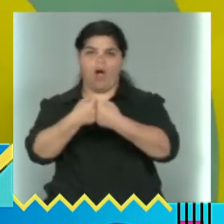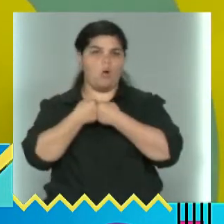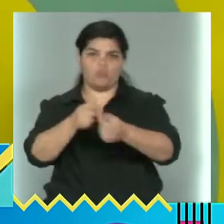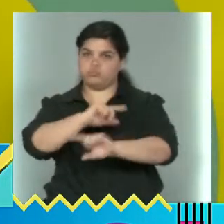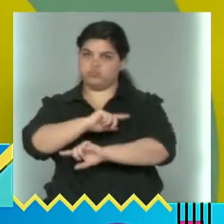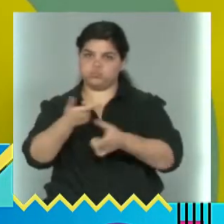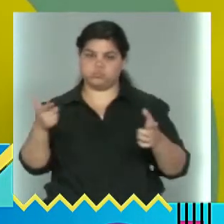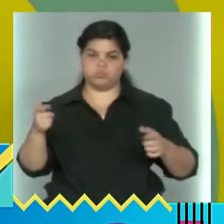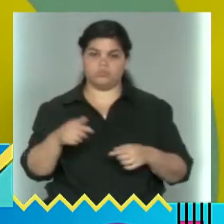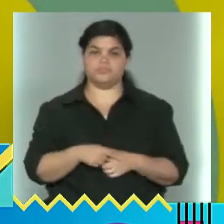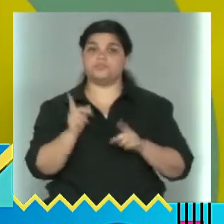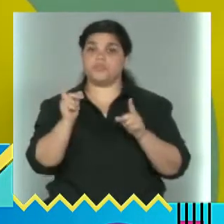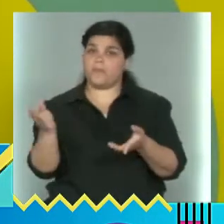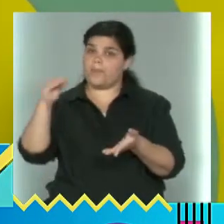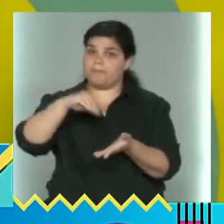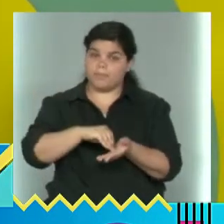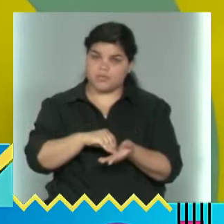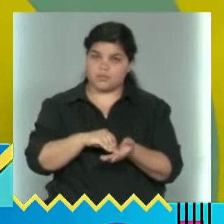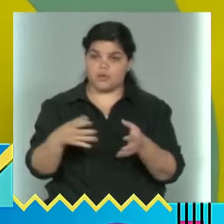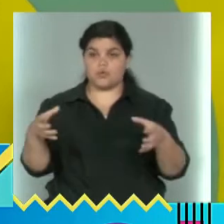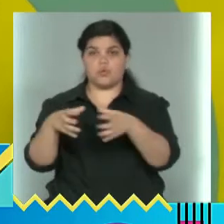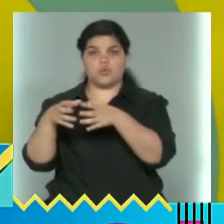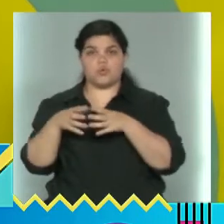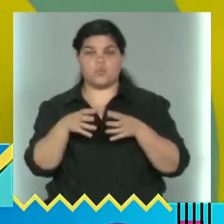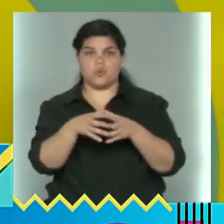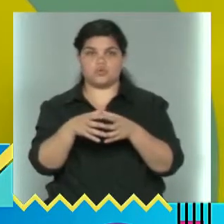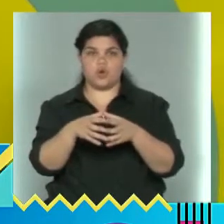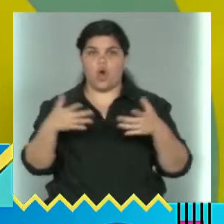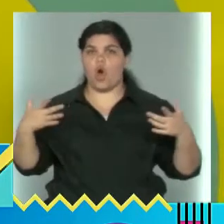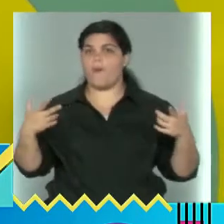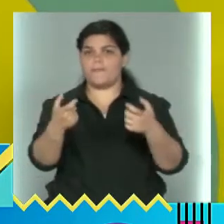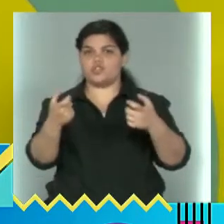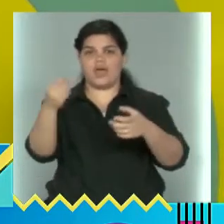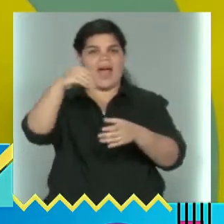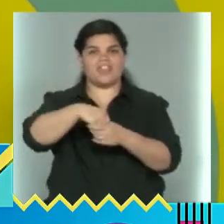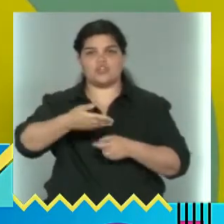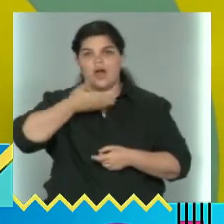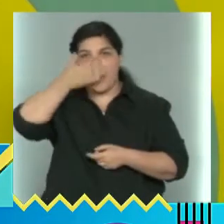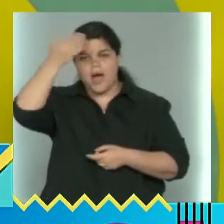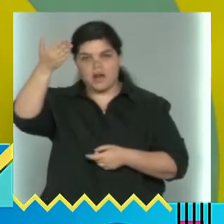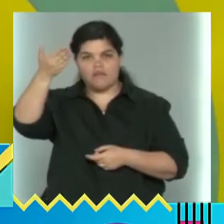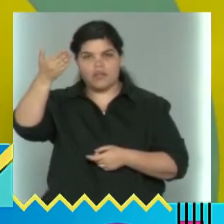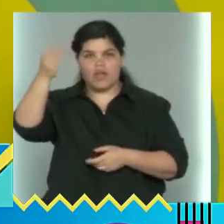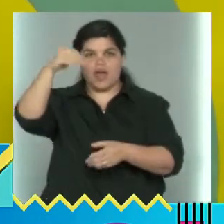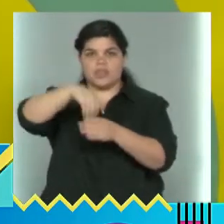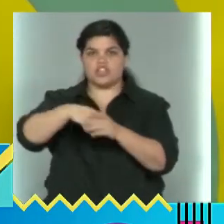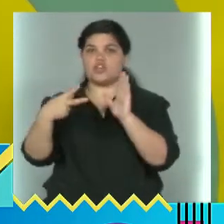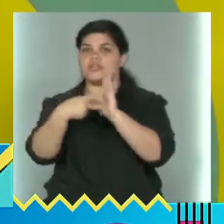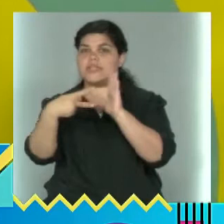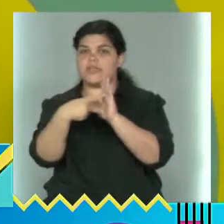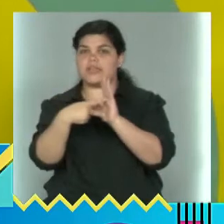en esto hay que agregar también los grupos opositores dentro del mundo árabe a Siria, como el primer